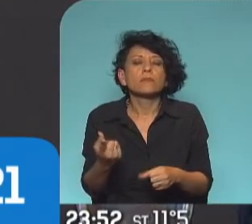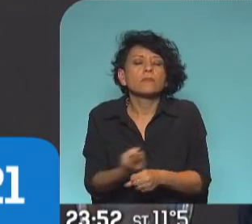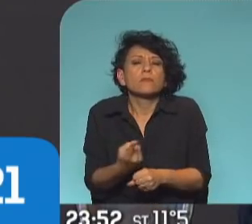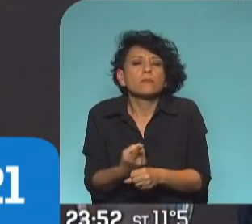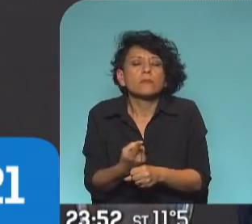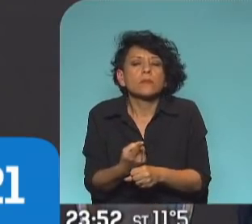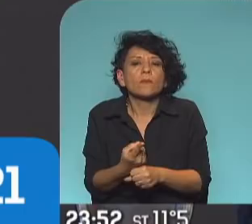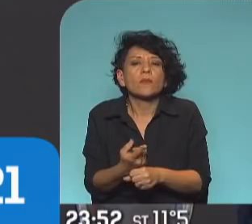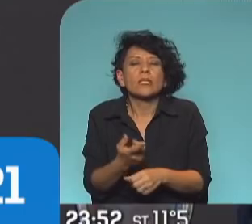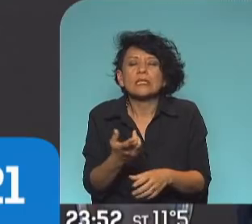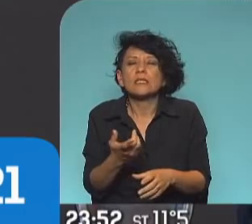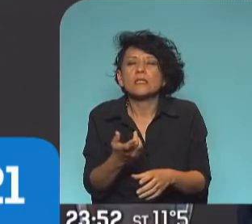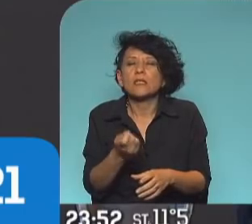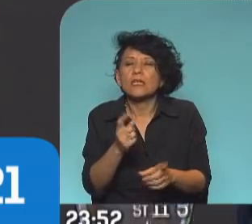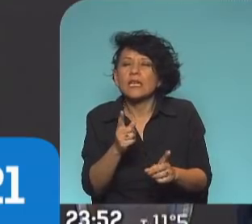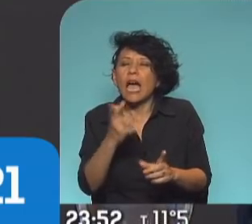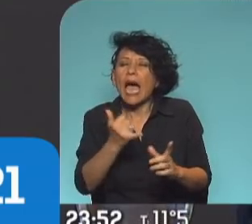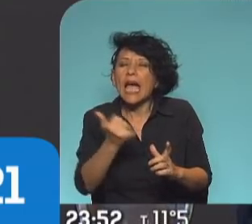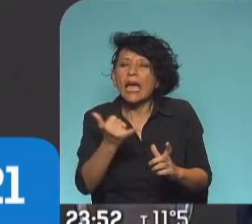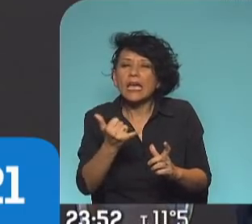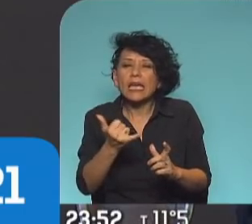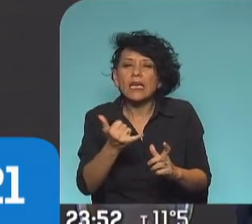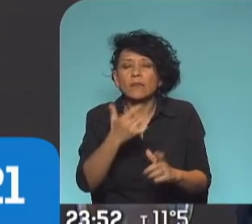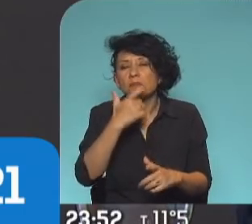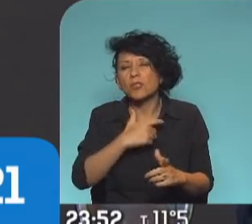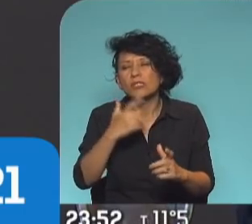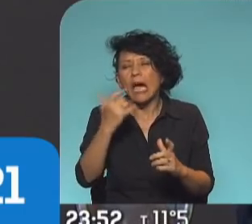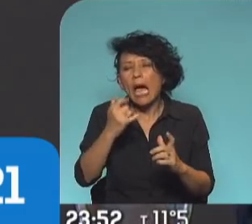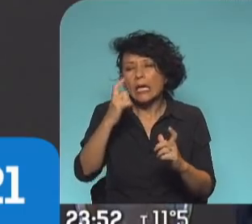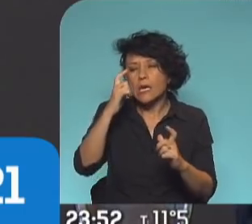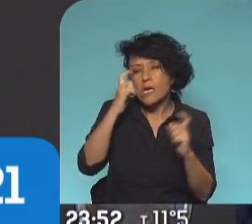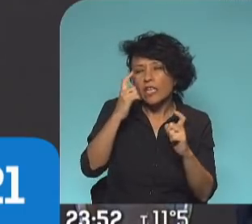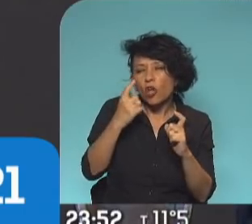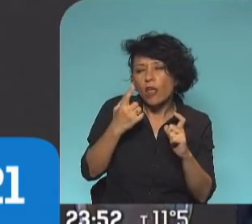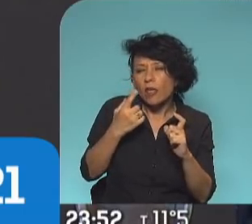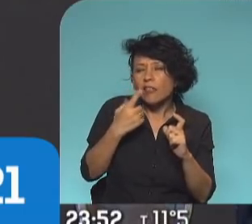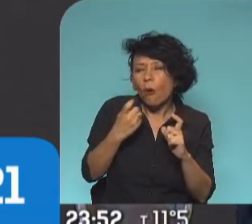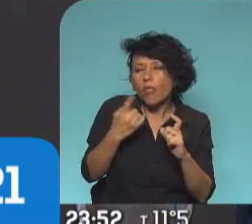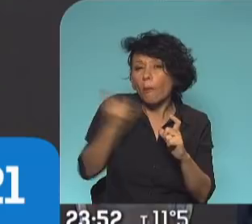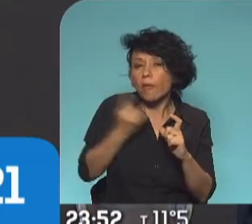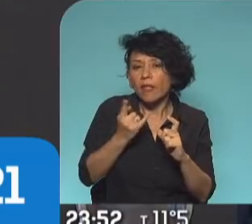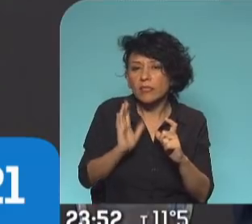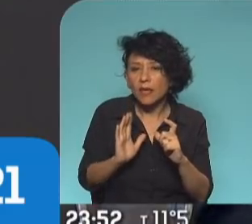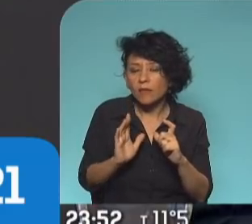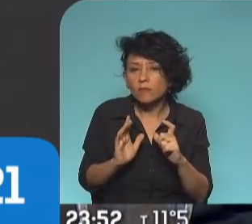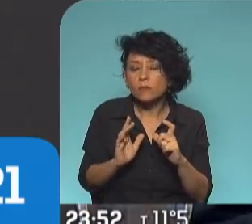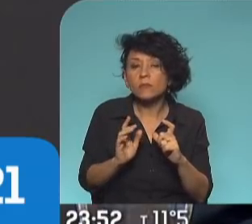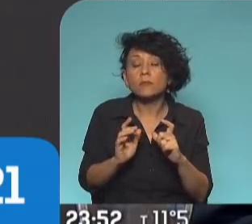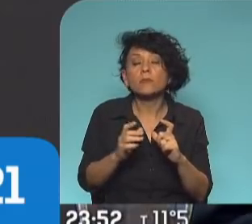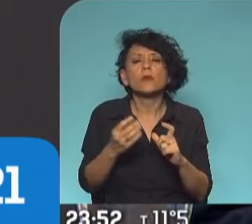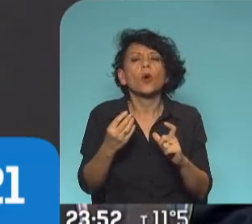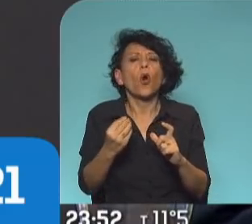imposible no detectar ciertos rasgos de mentira si no estás o